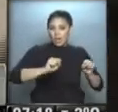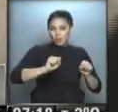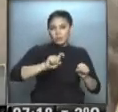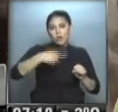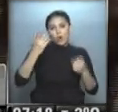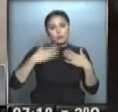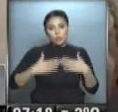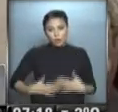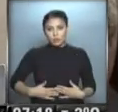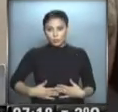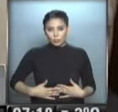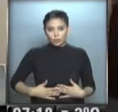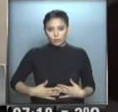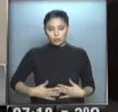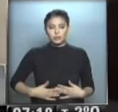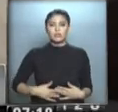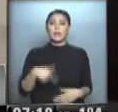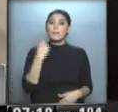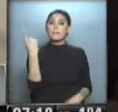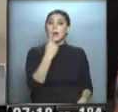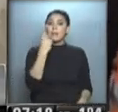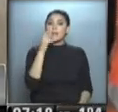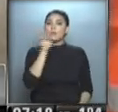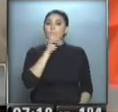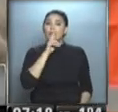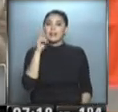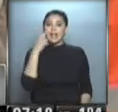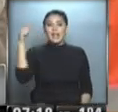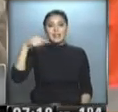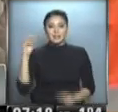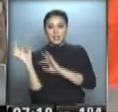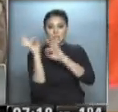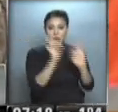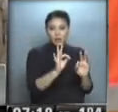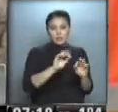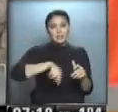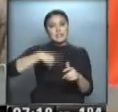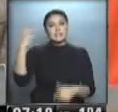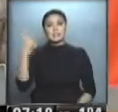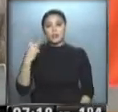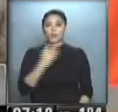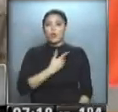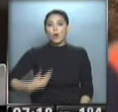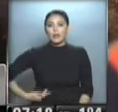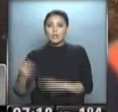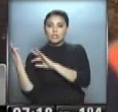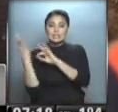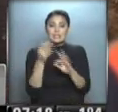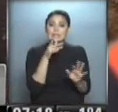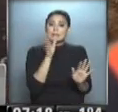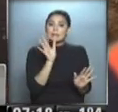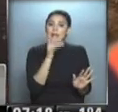de otro cuerpo. La llegada primero de la intendenta Mónica Fein y luego del gobernador Antonio Bonfatti